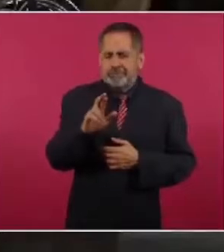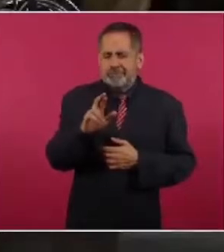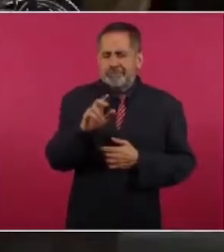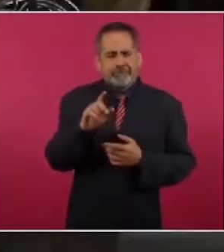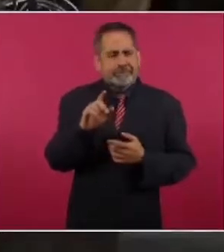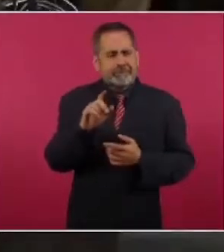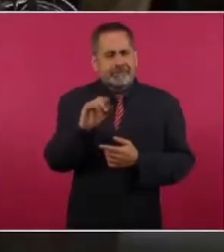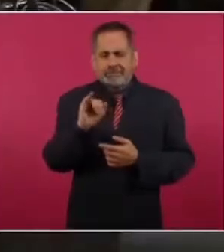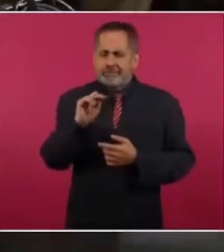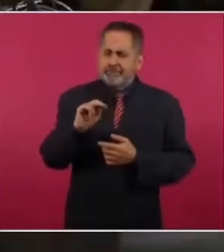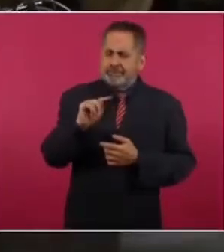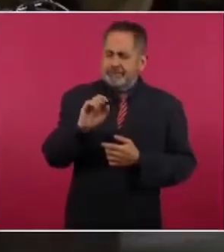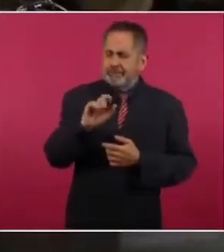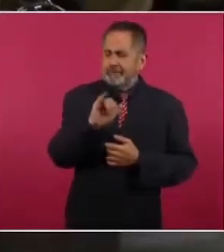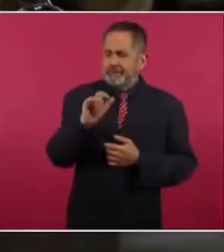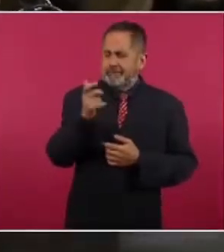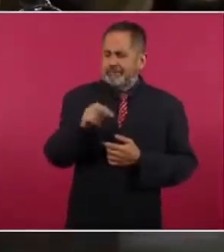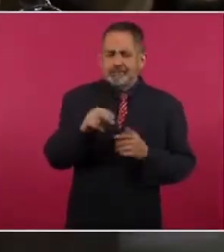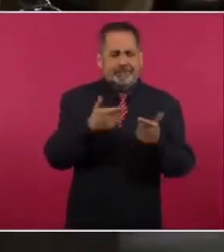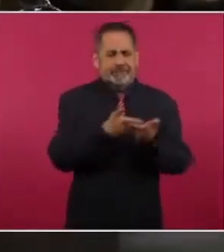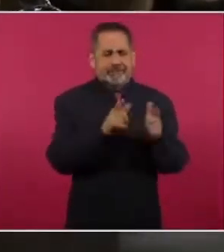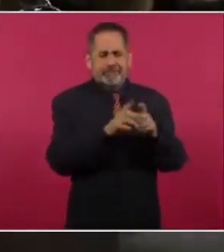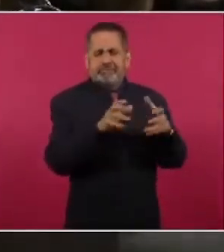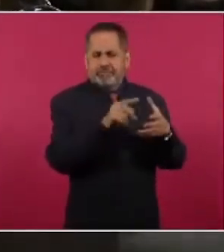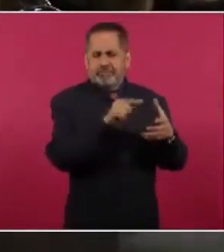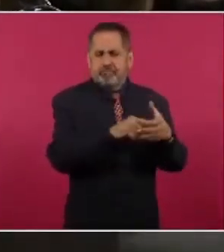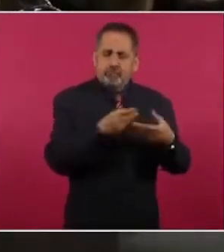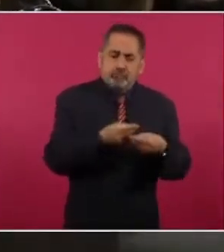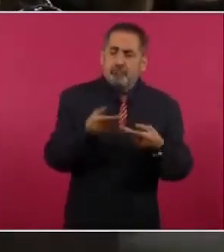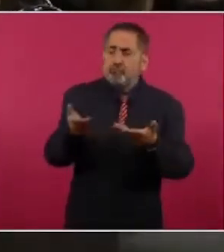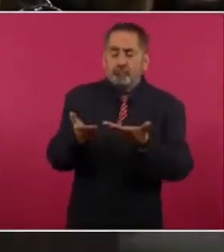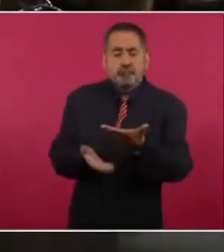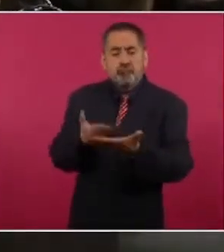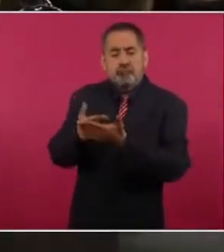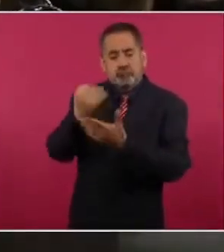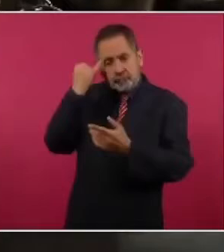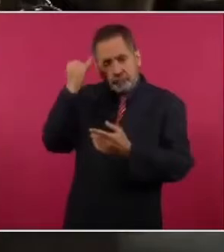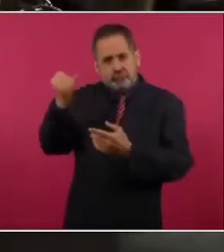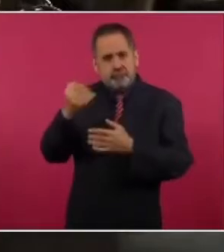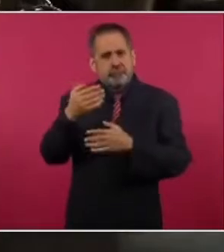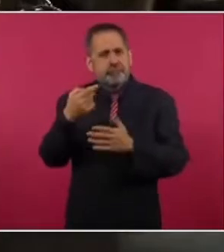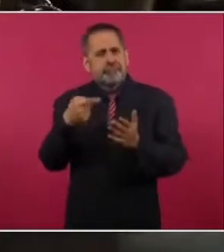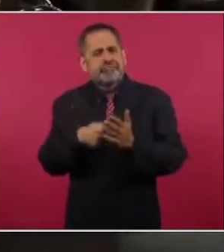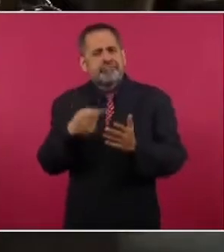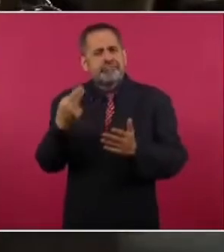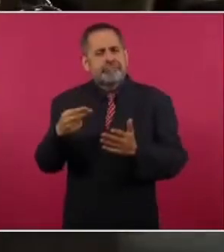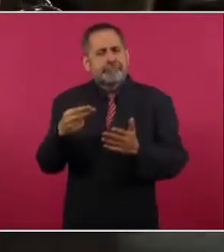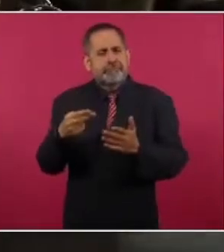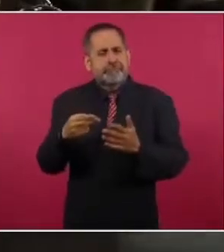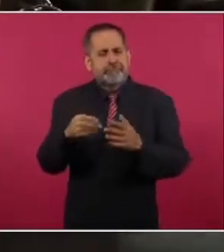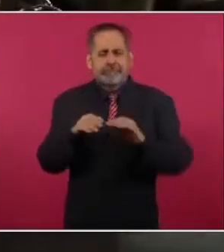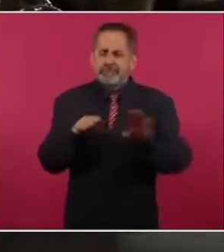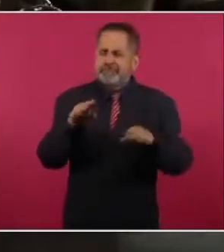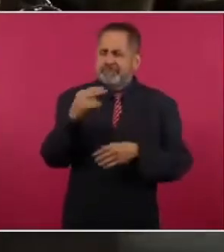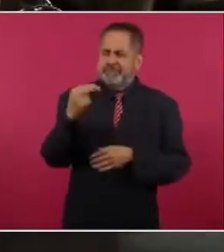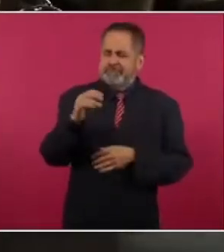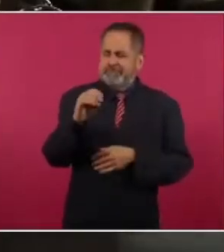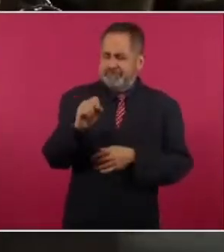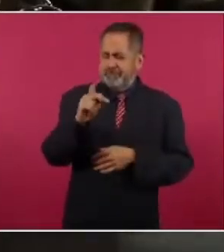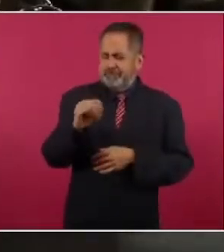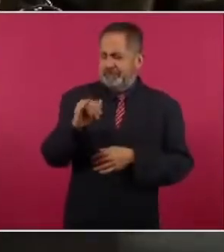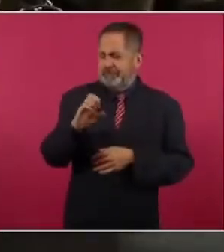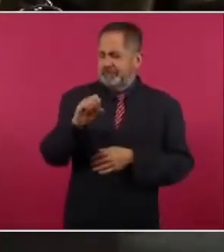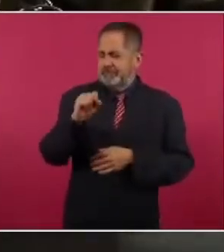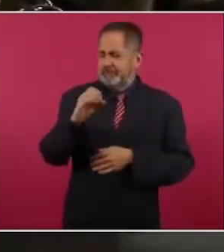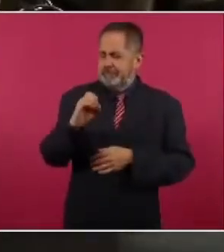lo hacen pensando en una iniciativa muy parecida de algo que se conoce OSPI Scope, en donde